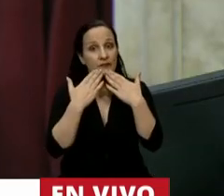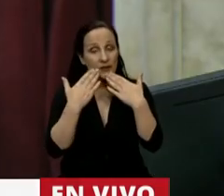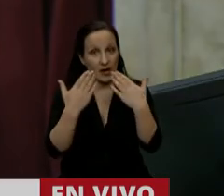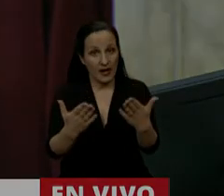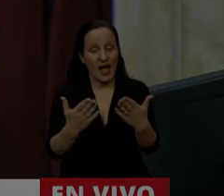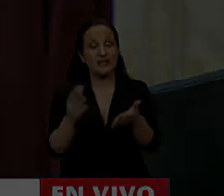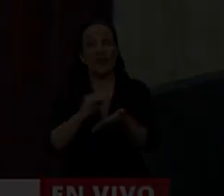Gracias, diputado.